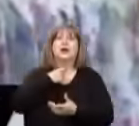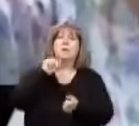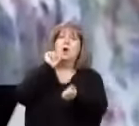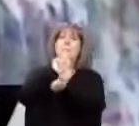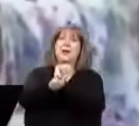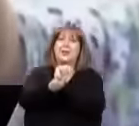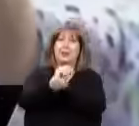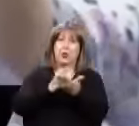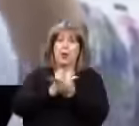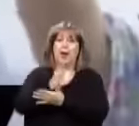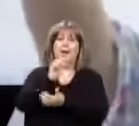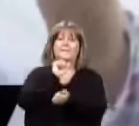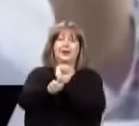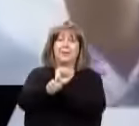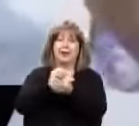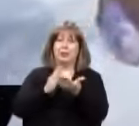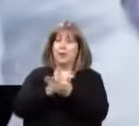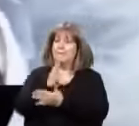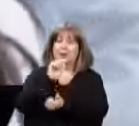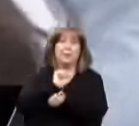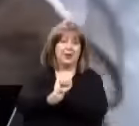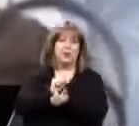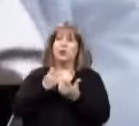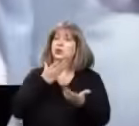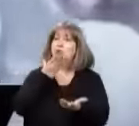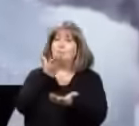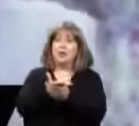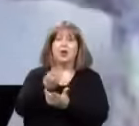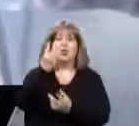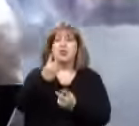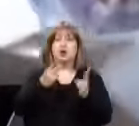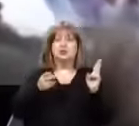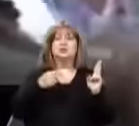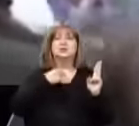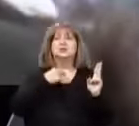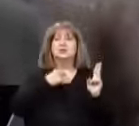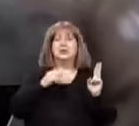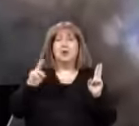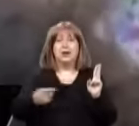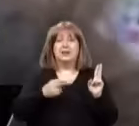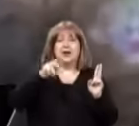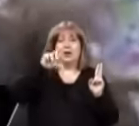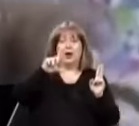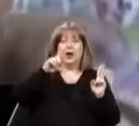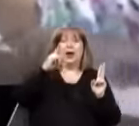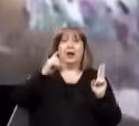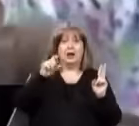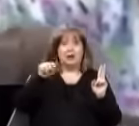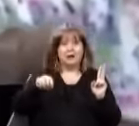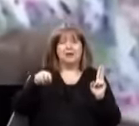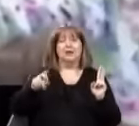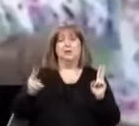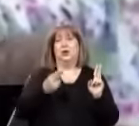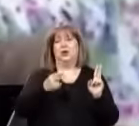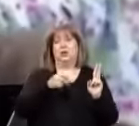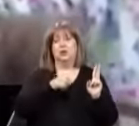porque eso es lo que venimos a buscar. Justicia perpetua, y esas dos asesinas que mataron a Luisito van a ir a perpetua por toda la